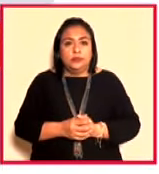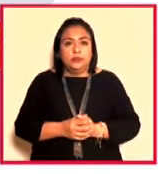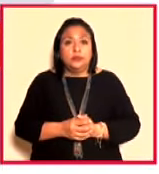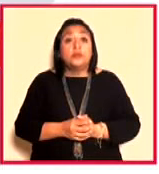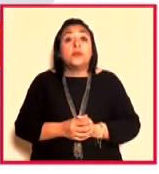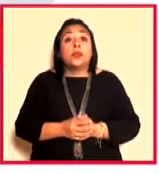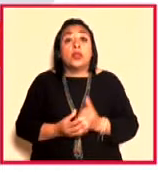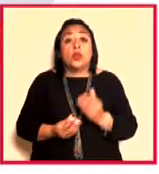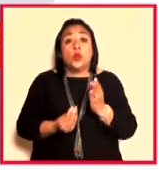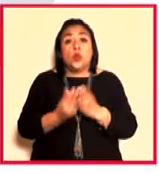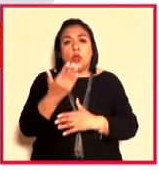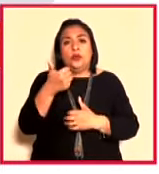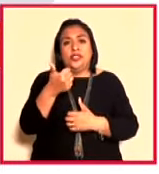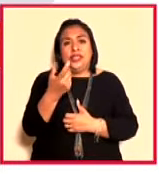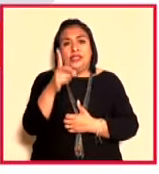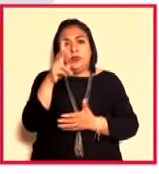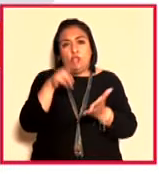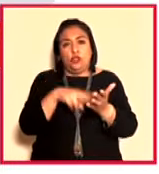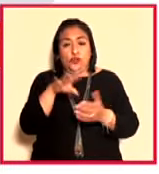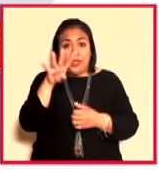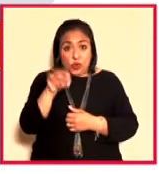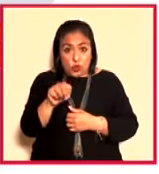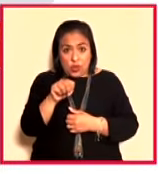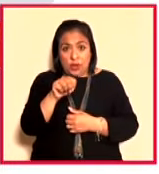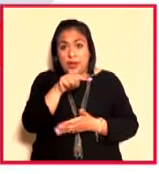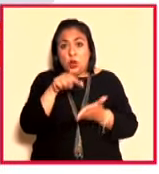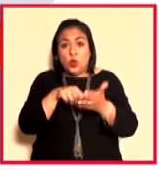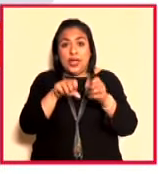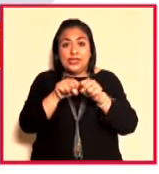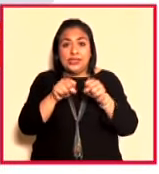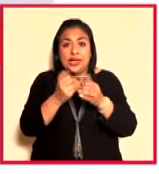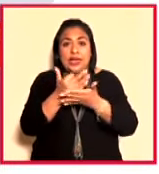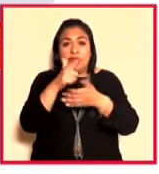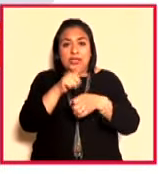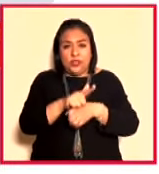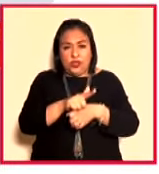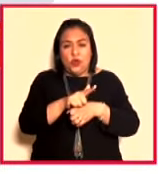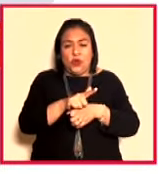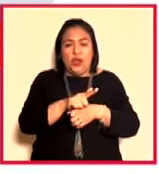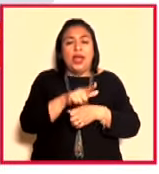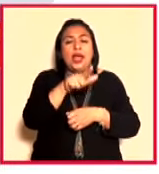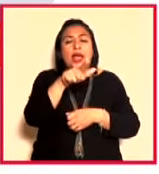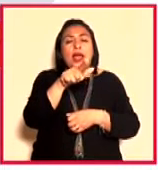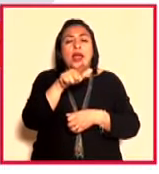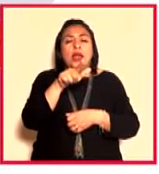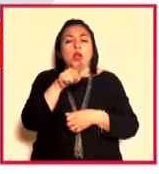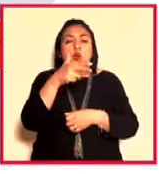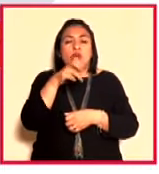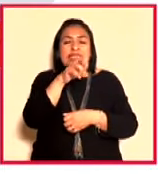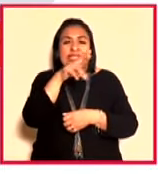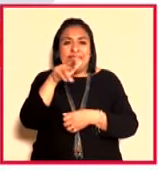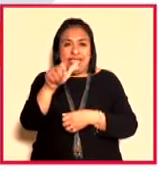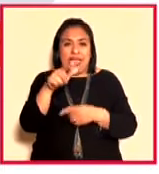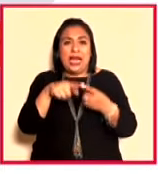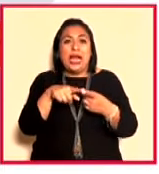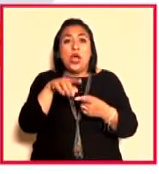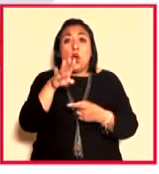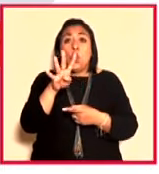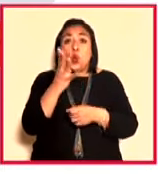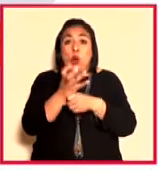Estrenada el 6 de diciembre de 2009 en la Sala Nacional de Conciertos Béla Bartók en Budapest, Hungría, Mallet Quartet es una